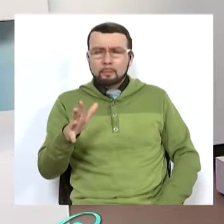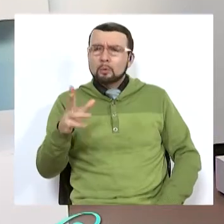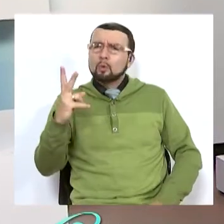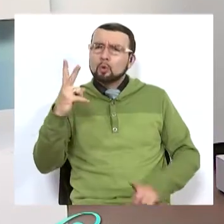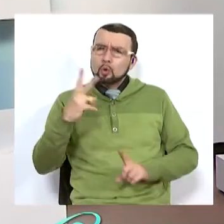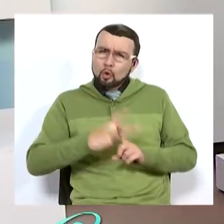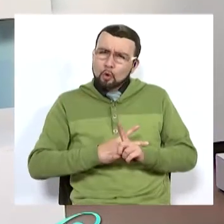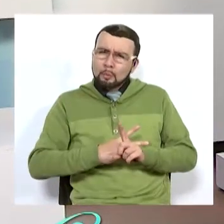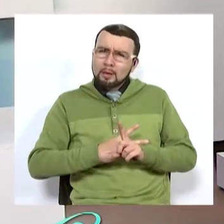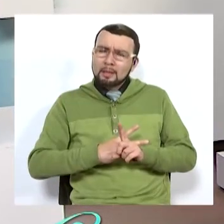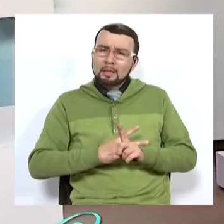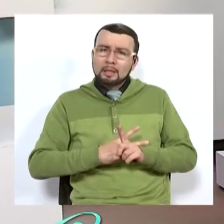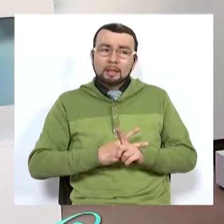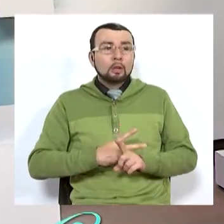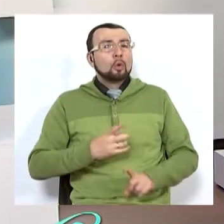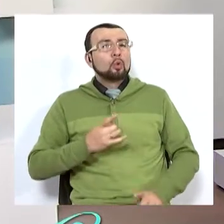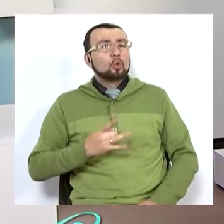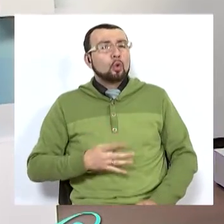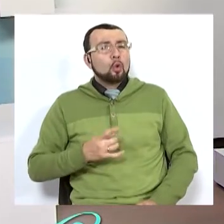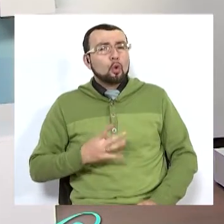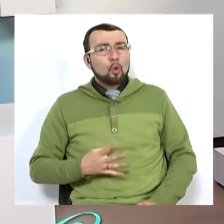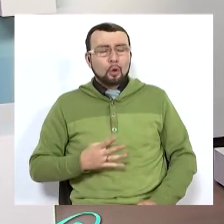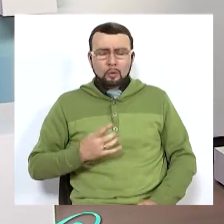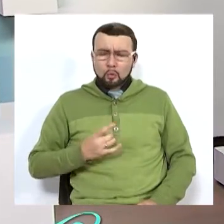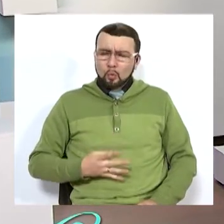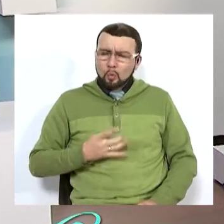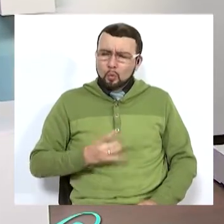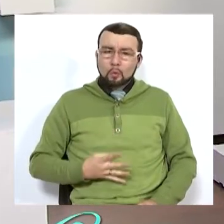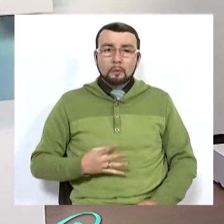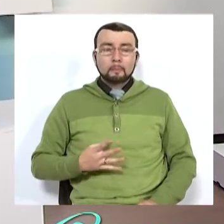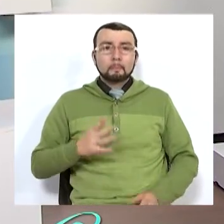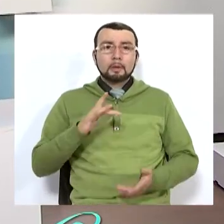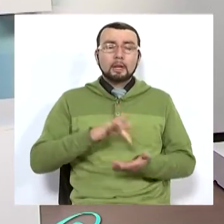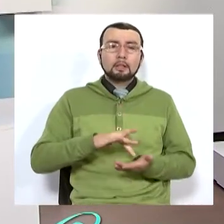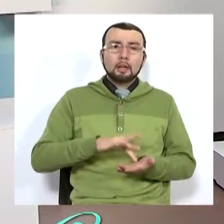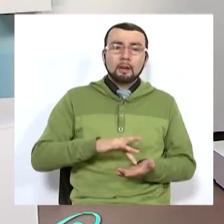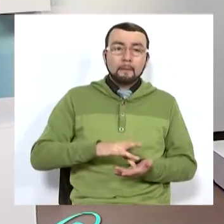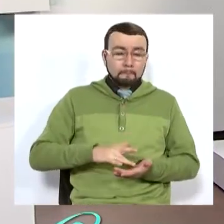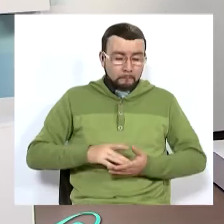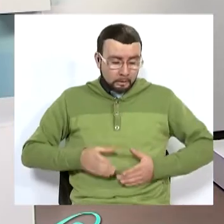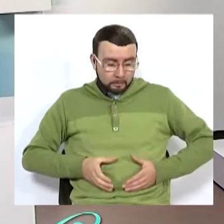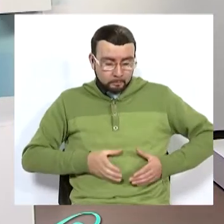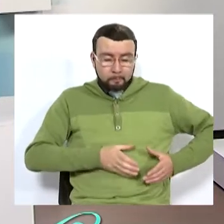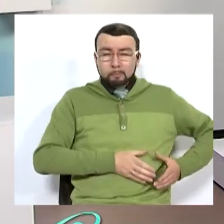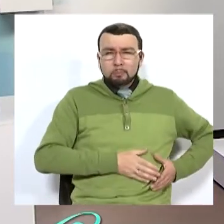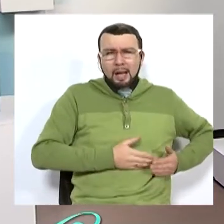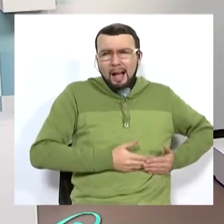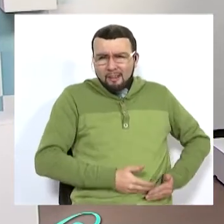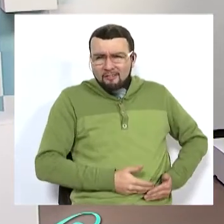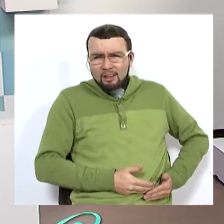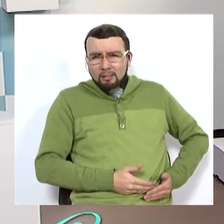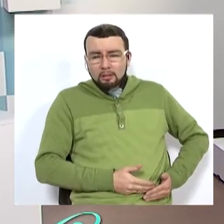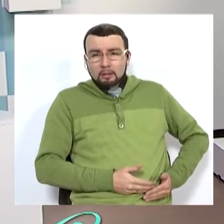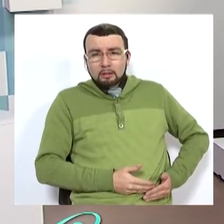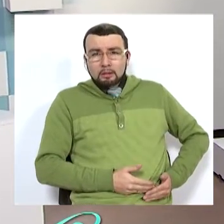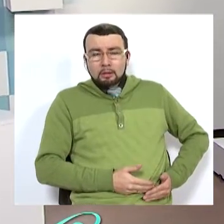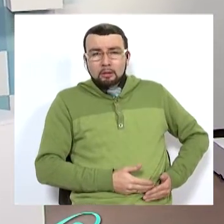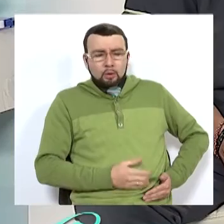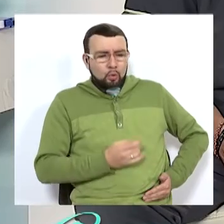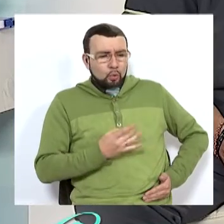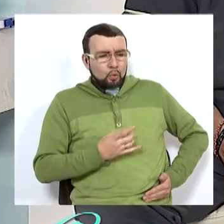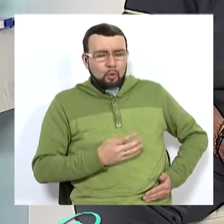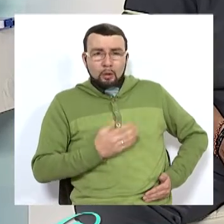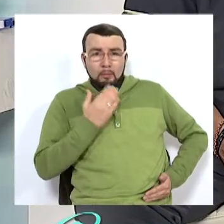2 meses viene con un dolor en la parte izquierda, como abajito, Sí. como